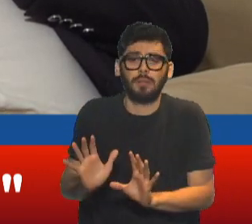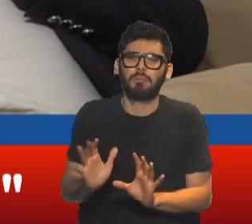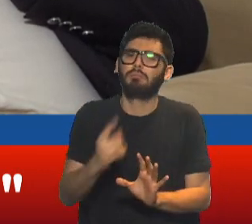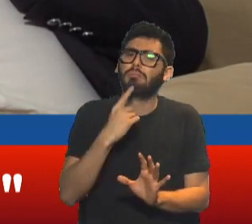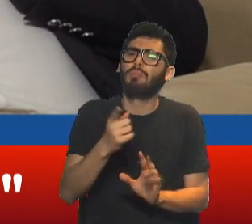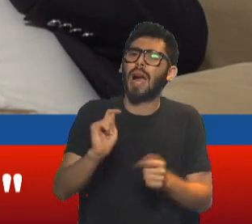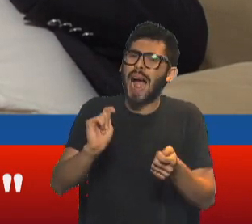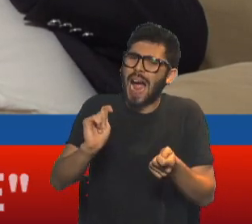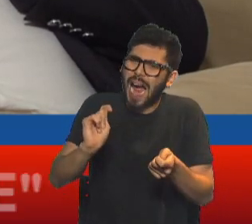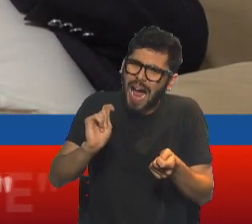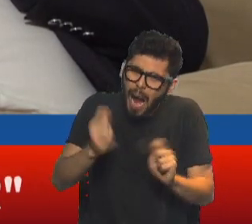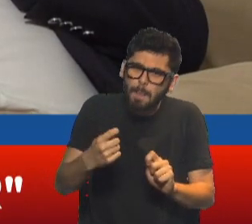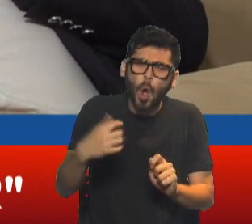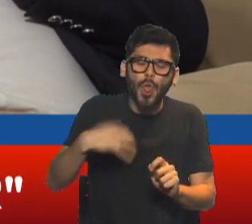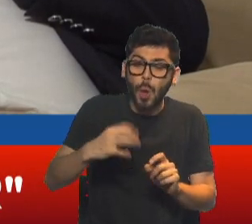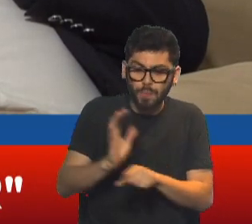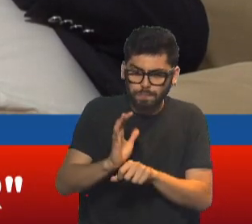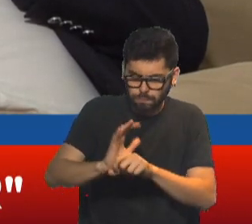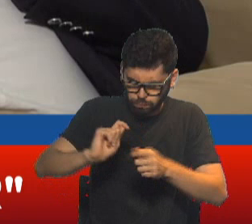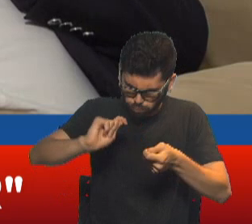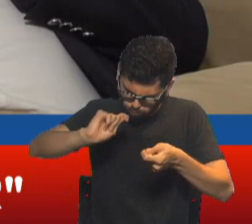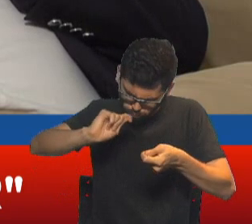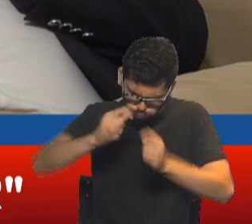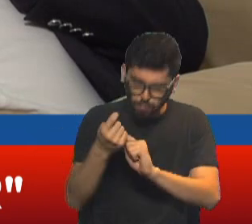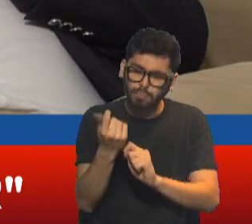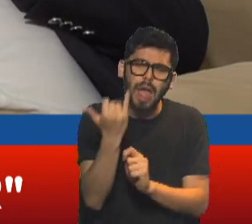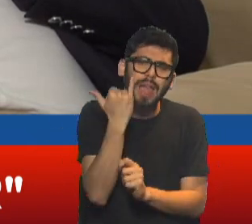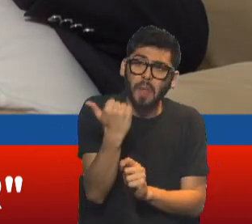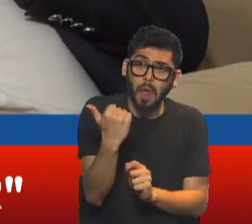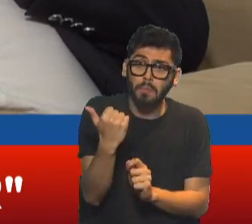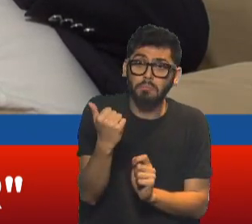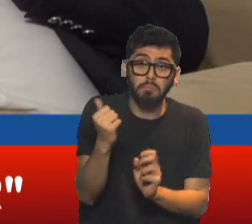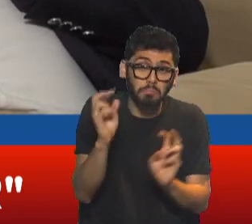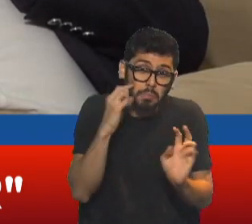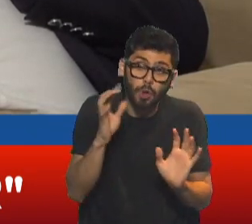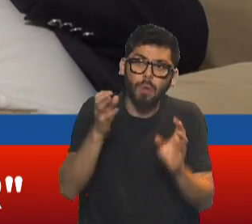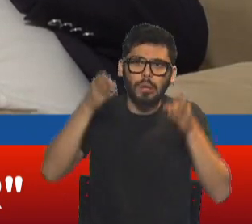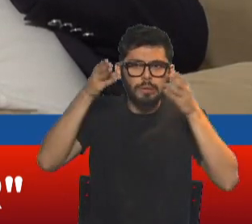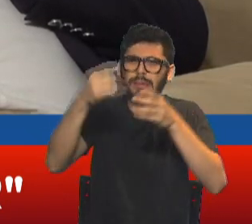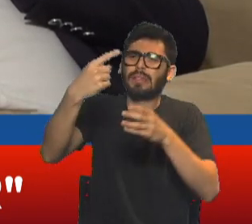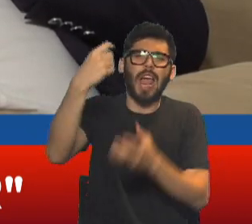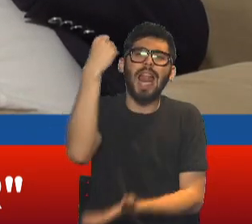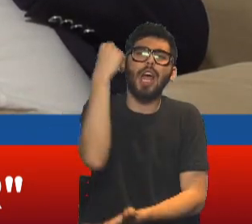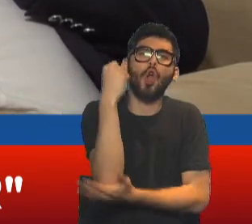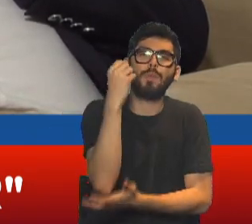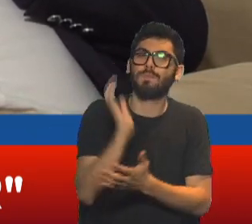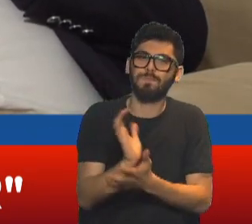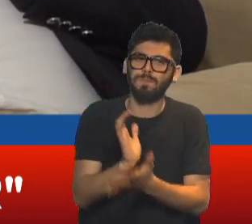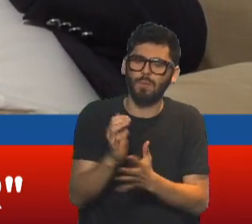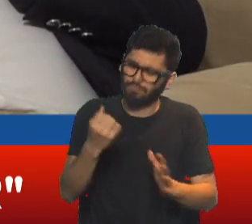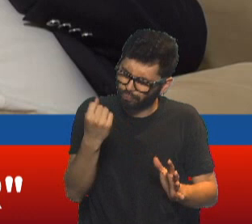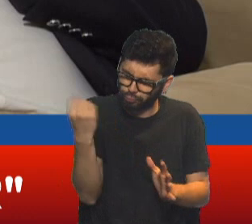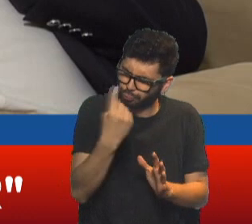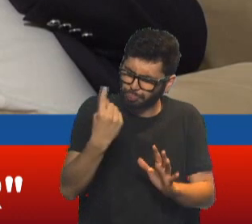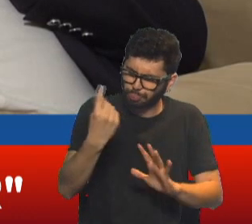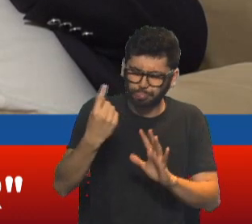cambio no debería ser inmediato y apuntar principalmente a lo económico y ser inmediato,